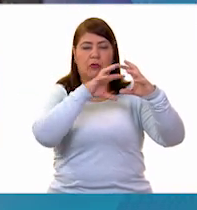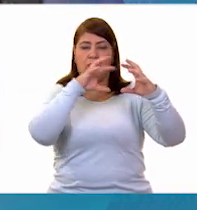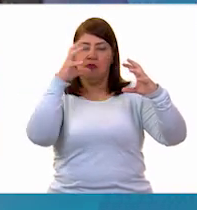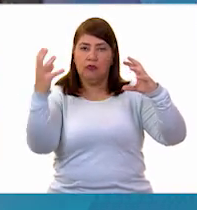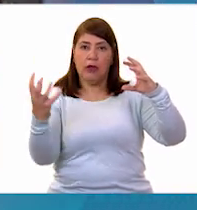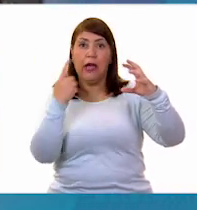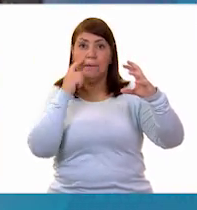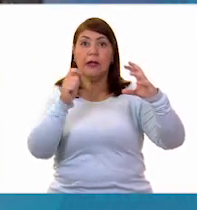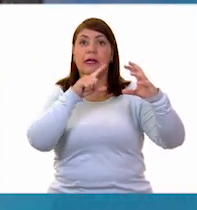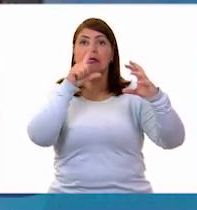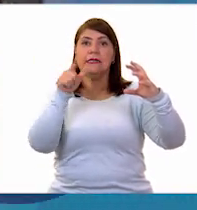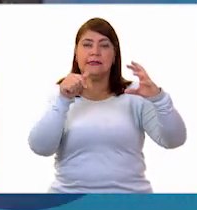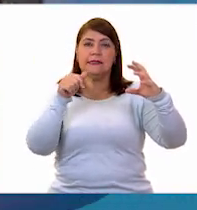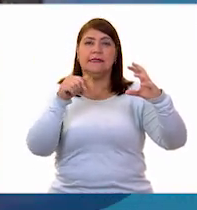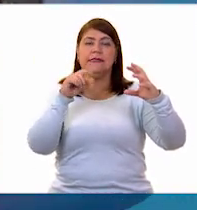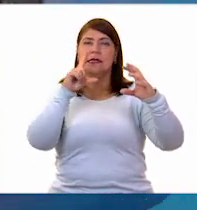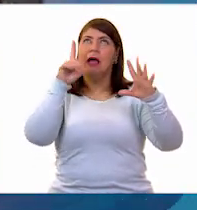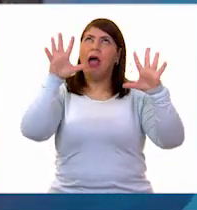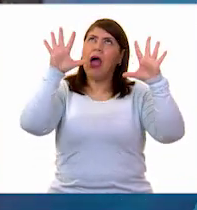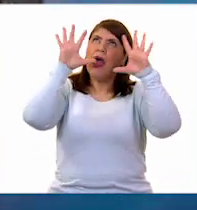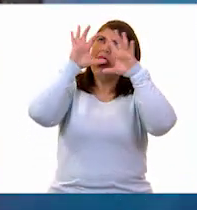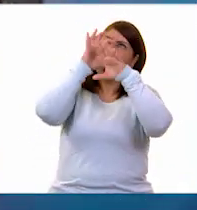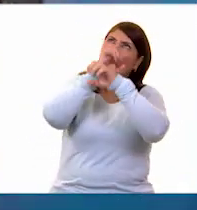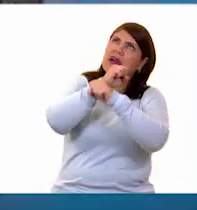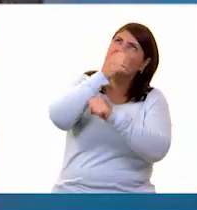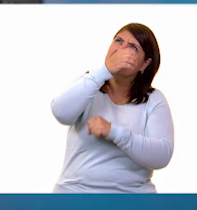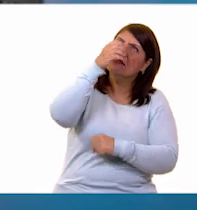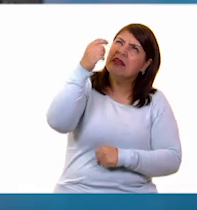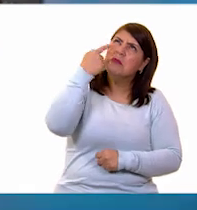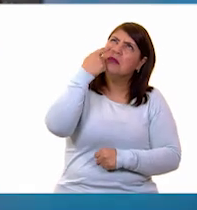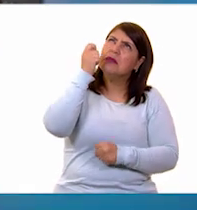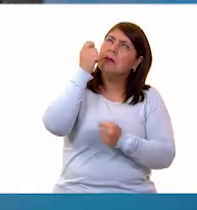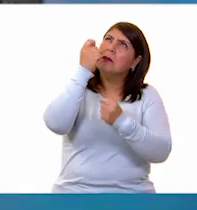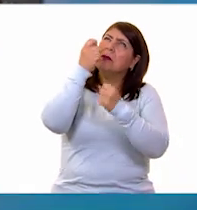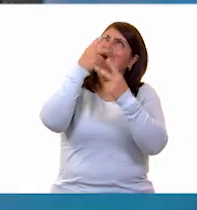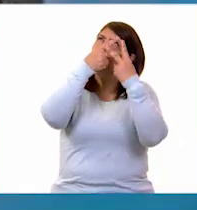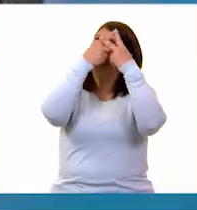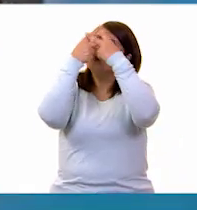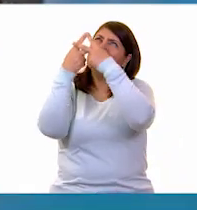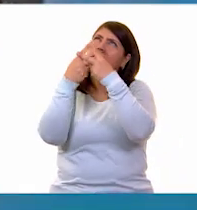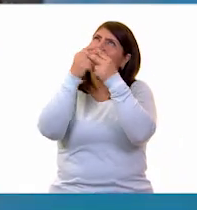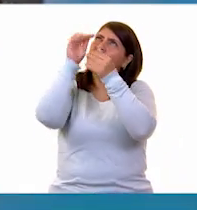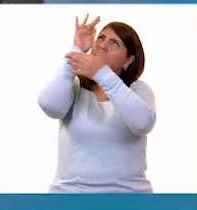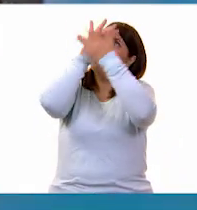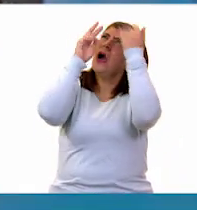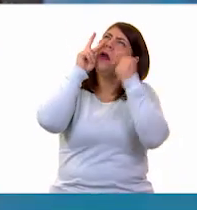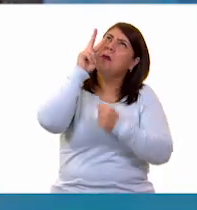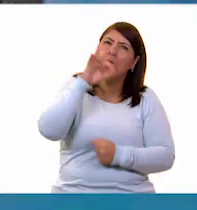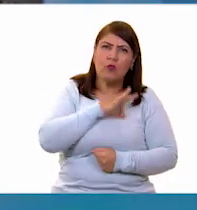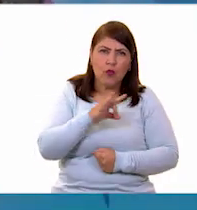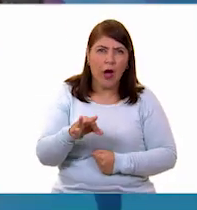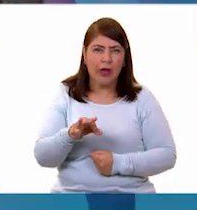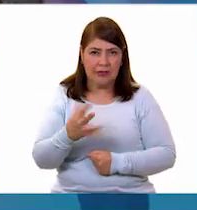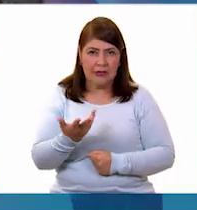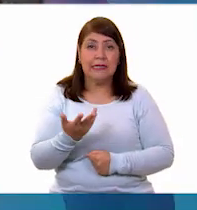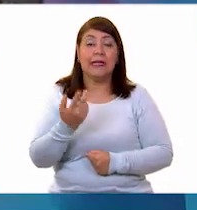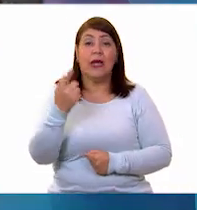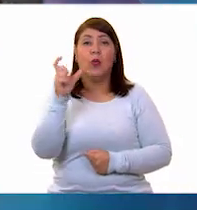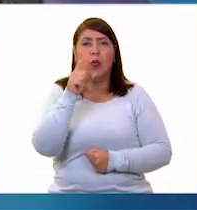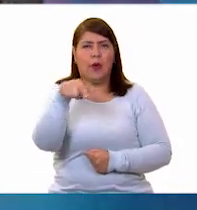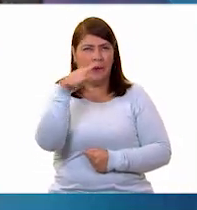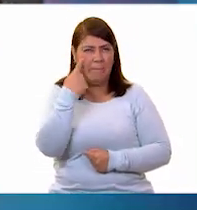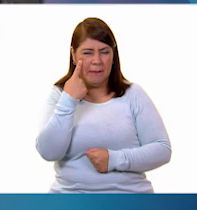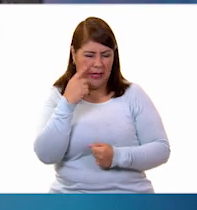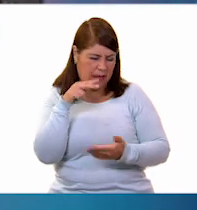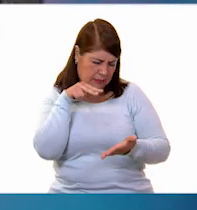y el cielo se oscurece e incluso se ven las estrellas. Cuando vemos un dibujo de un eclipse en